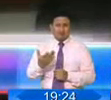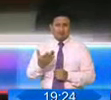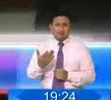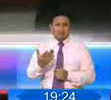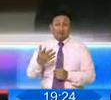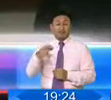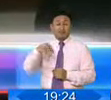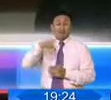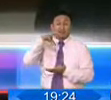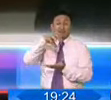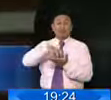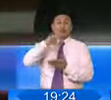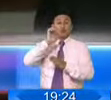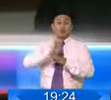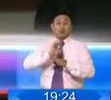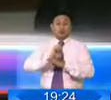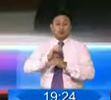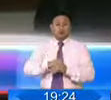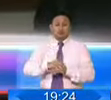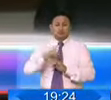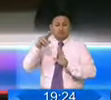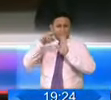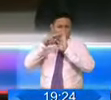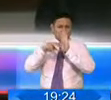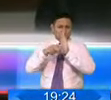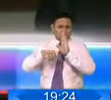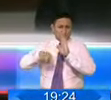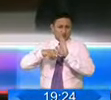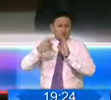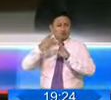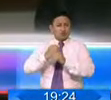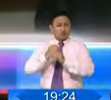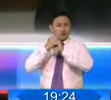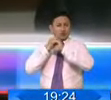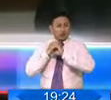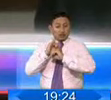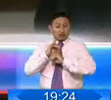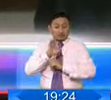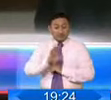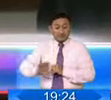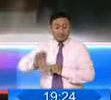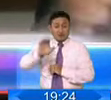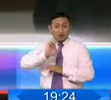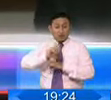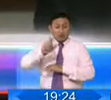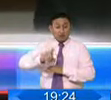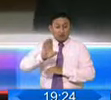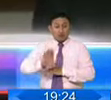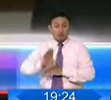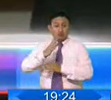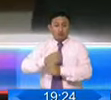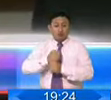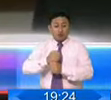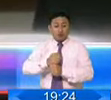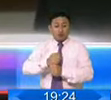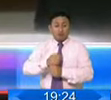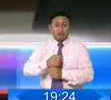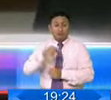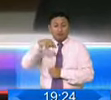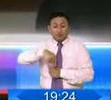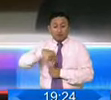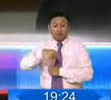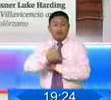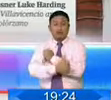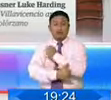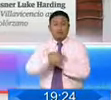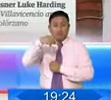Estado ecuatoriano, como tal, las normas generales, tienen la obligación de velar por la seguridad de los ecuatorianos en el país, no fuera